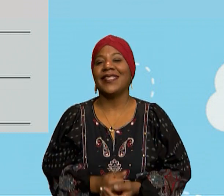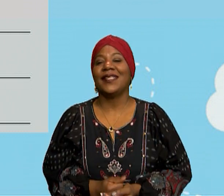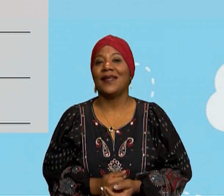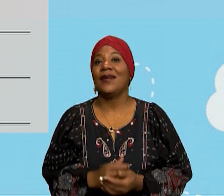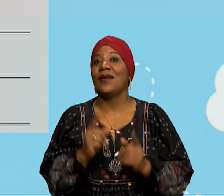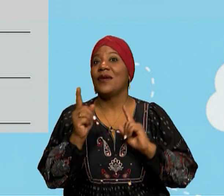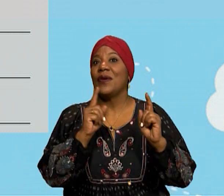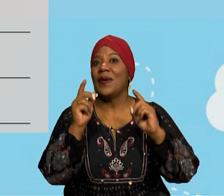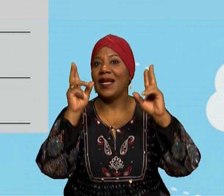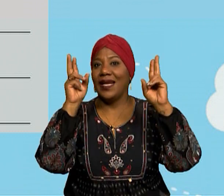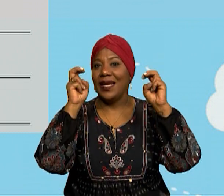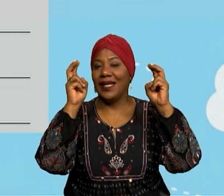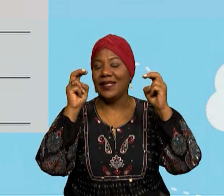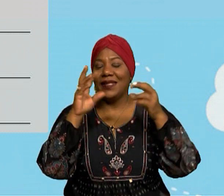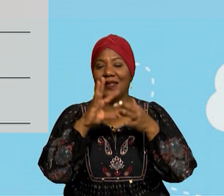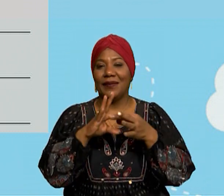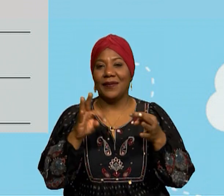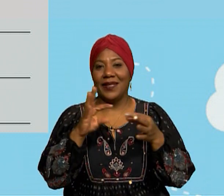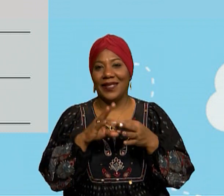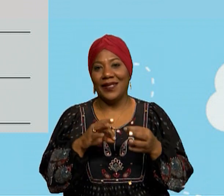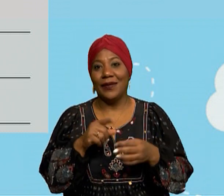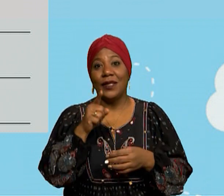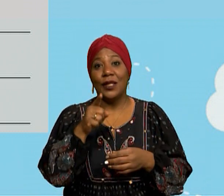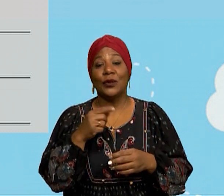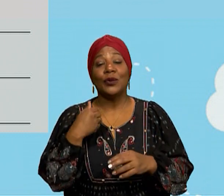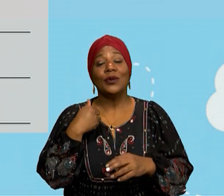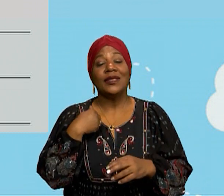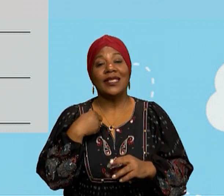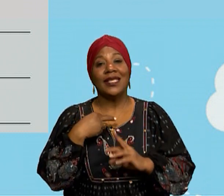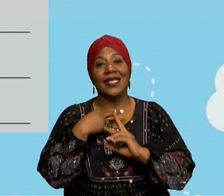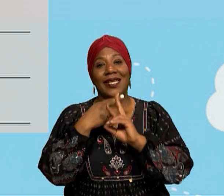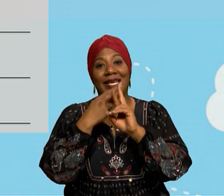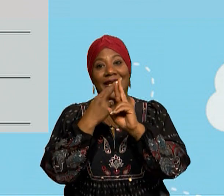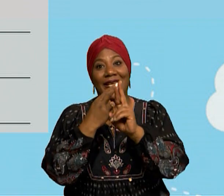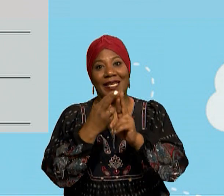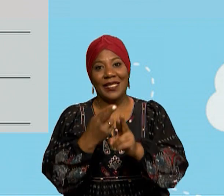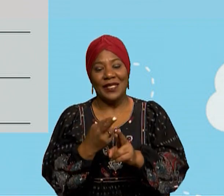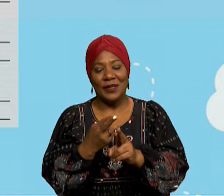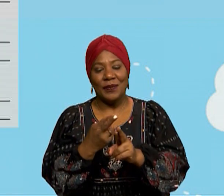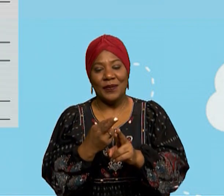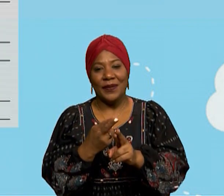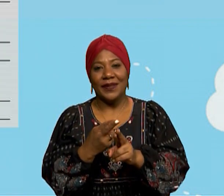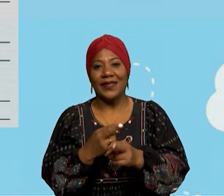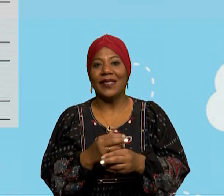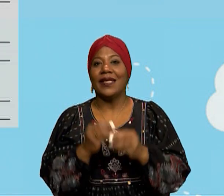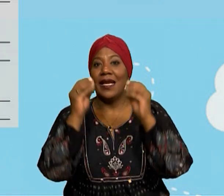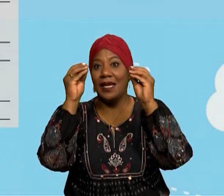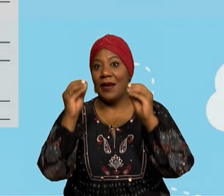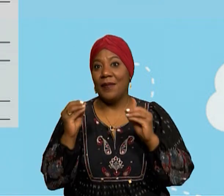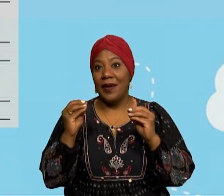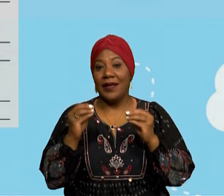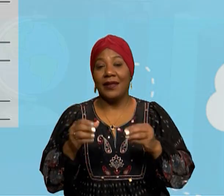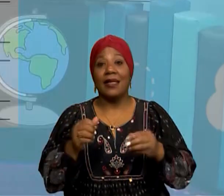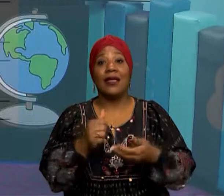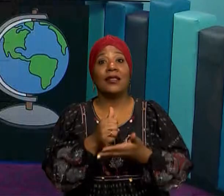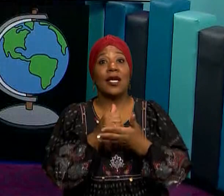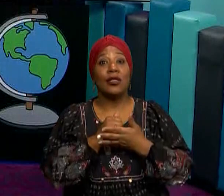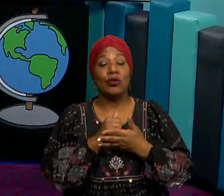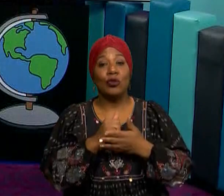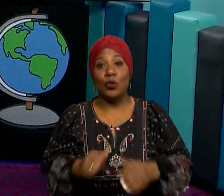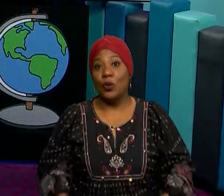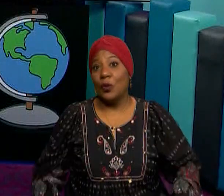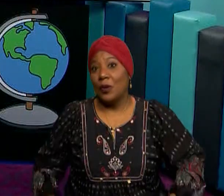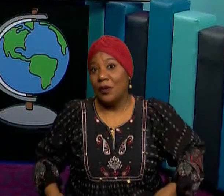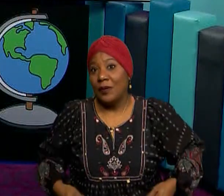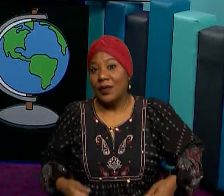Y ya esta tarea te corresponde a ti porque te ayudé bastante con el pantalón mágico. Seguimos con las